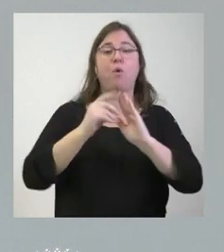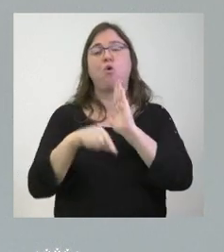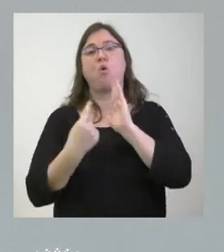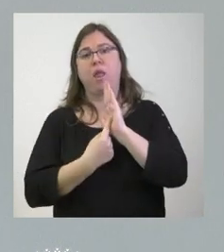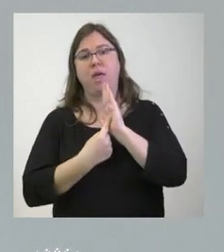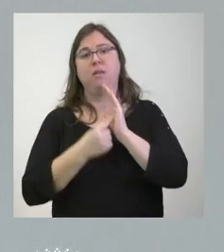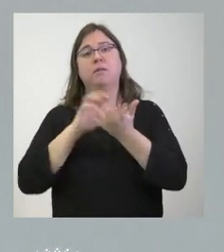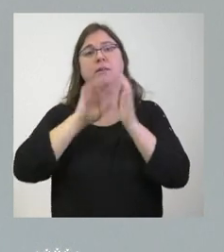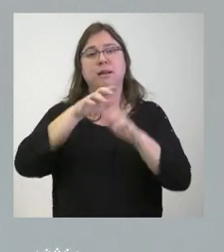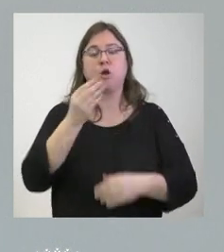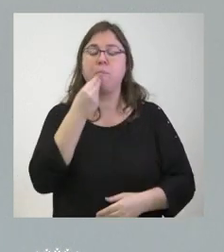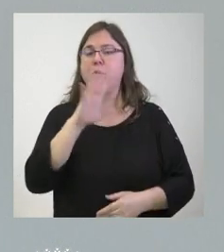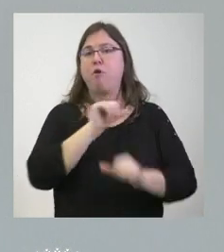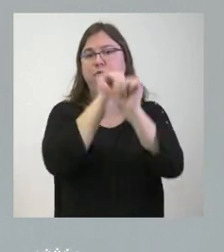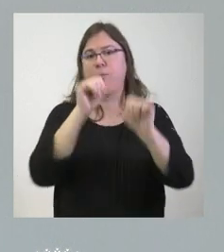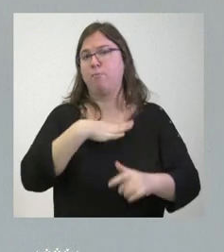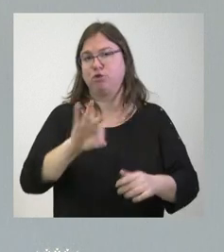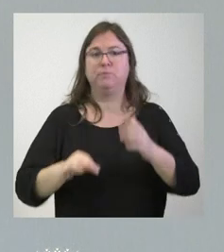comunidad autónoma, en las mejores condiciones posibles.